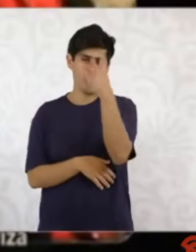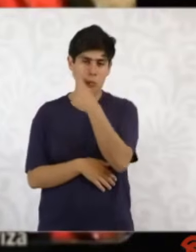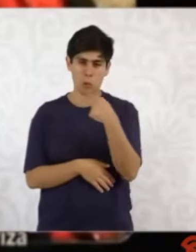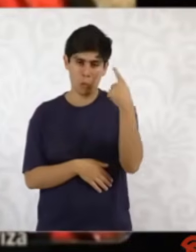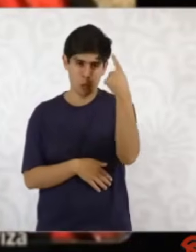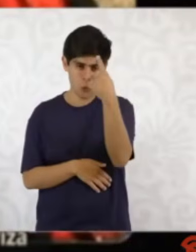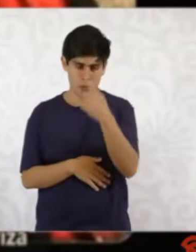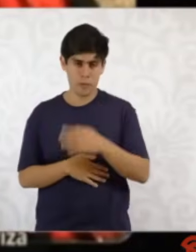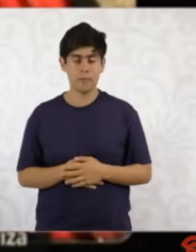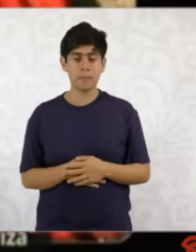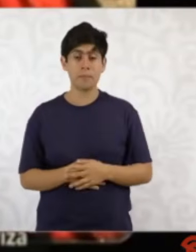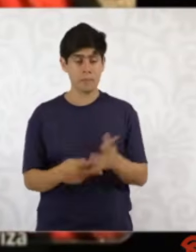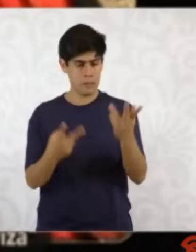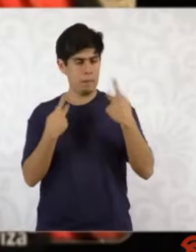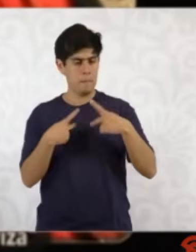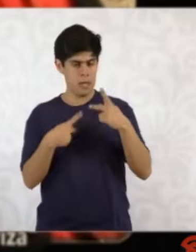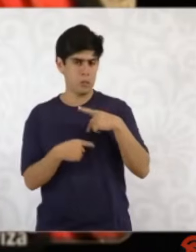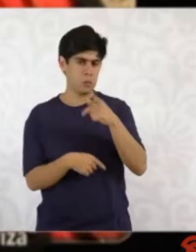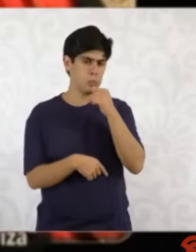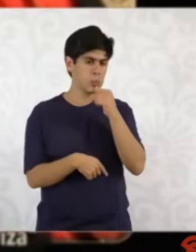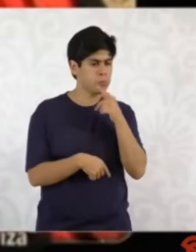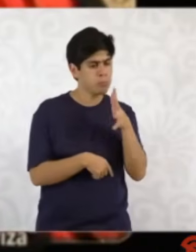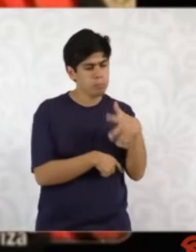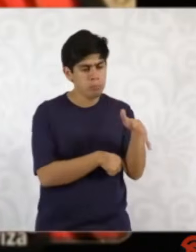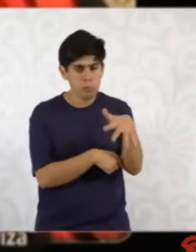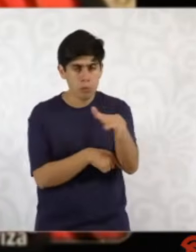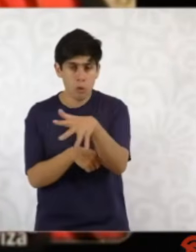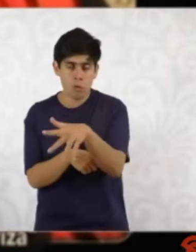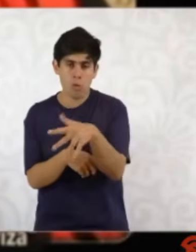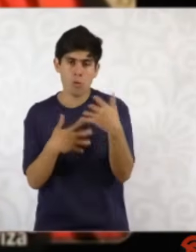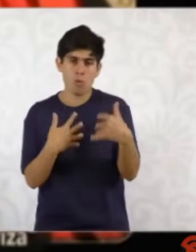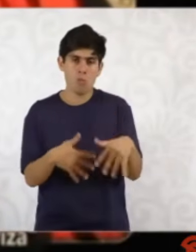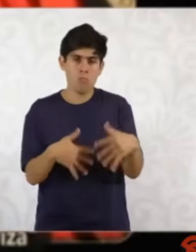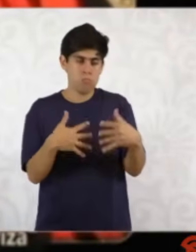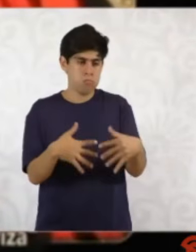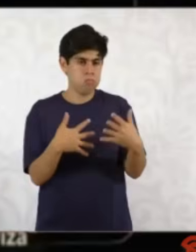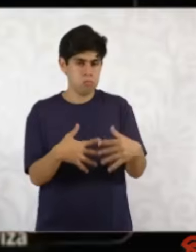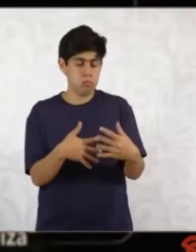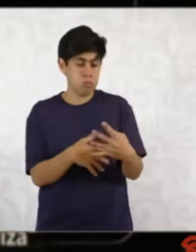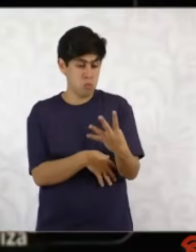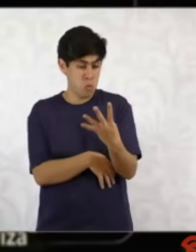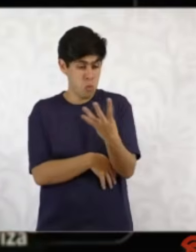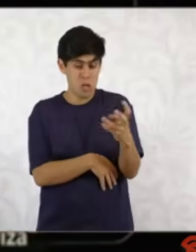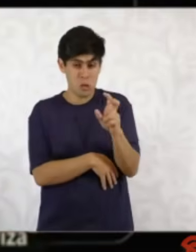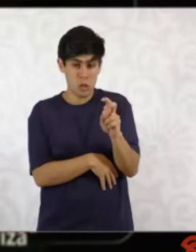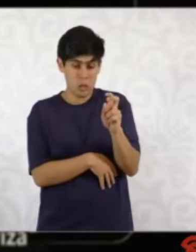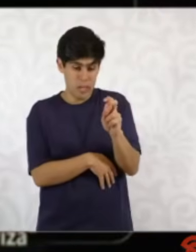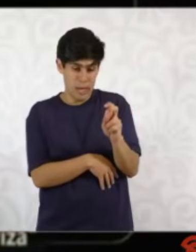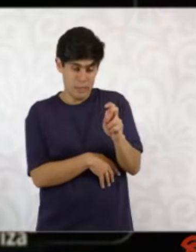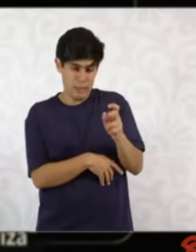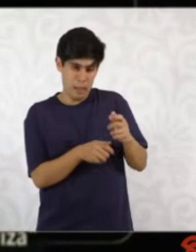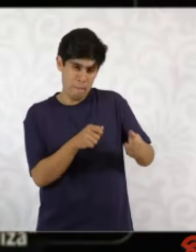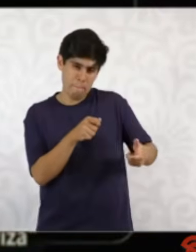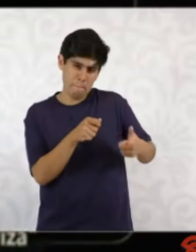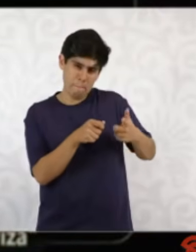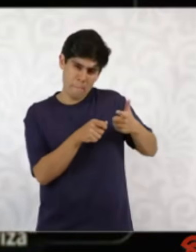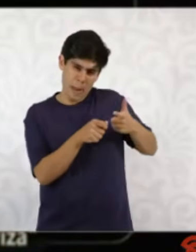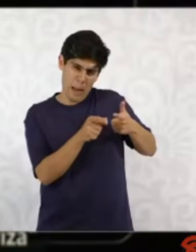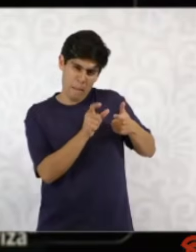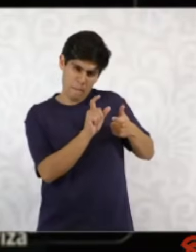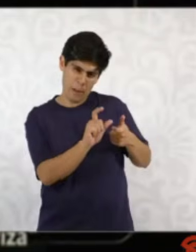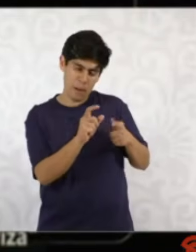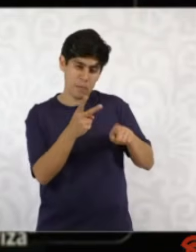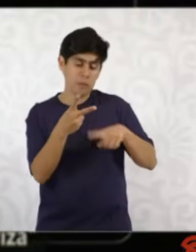un recorrido por Ilota y en varios puntos encontraron 430 cartuchos, 12 cargadores, 2